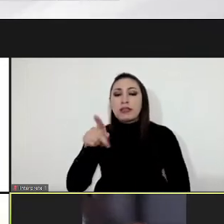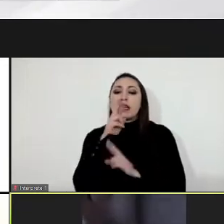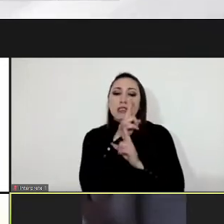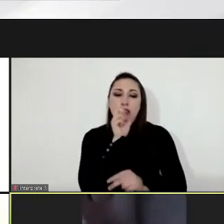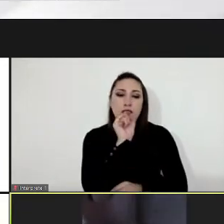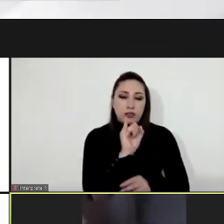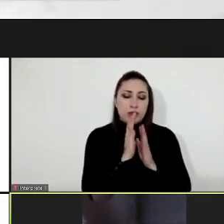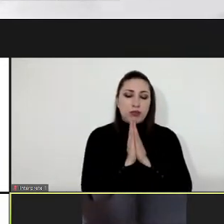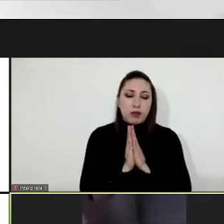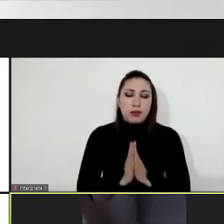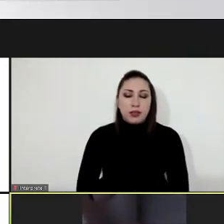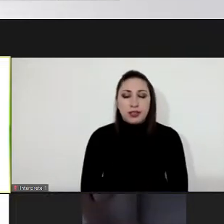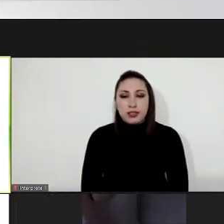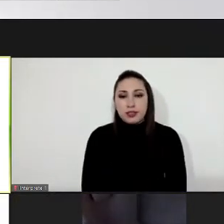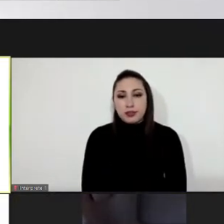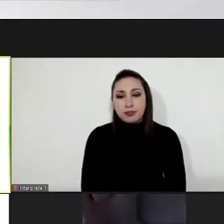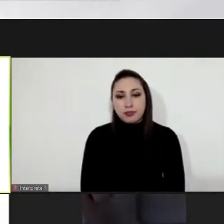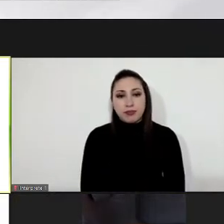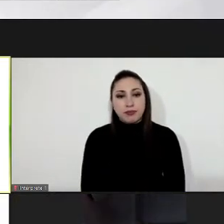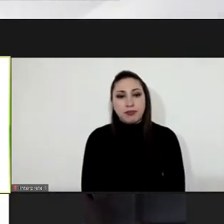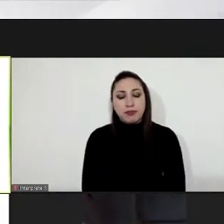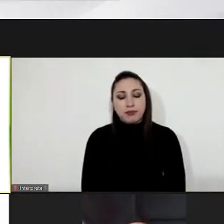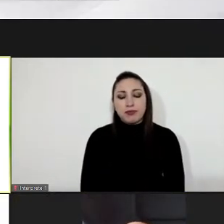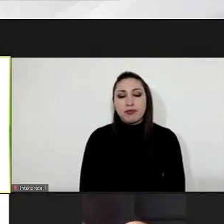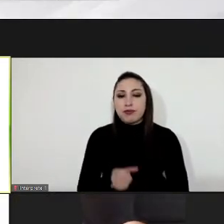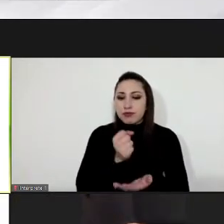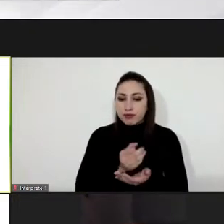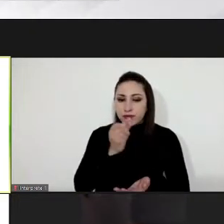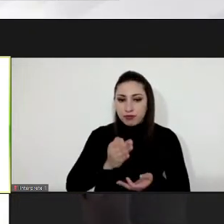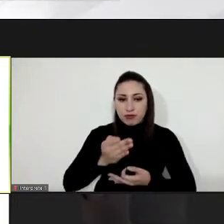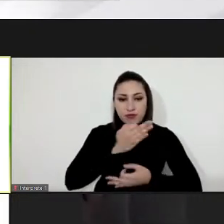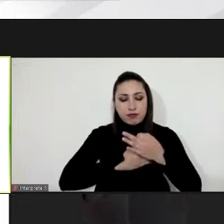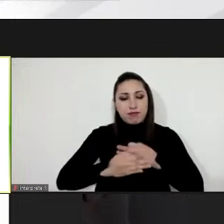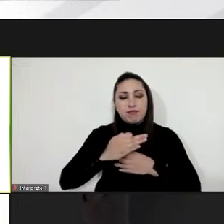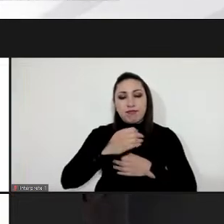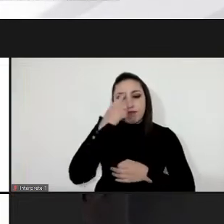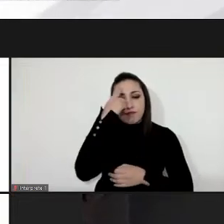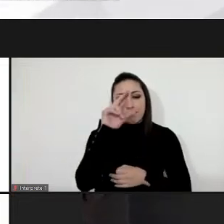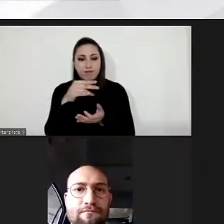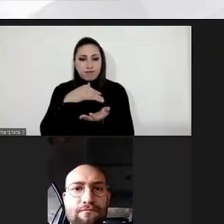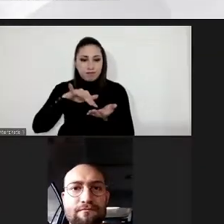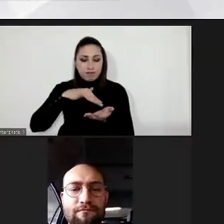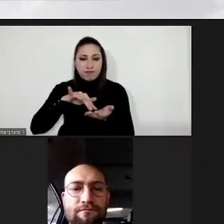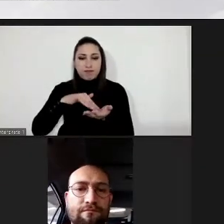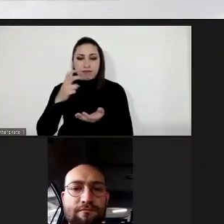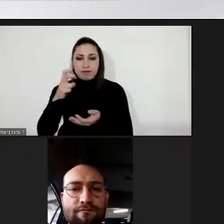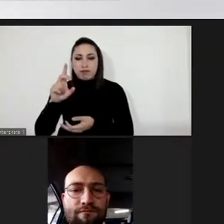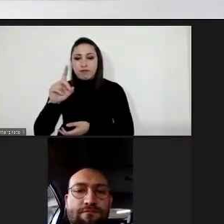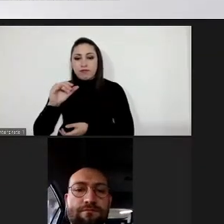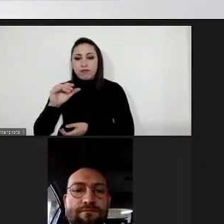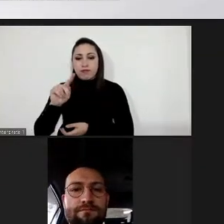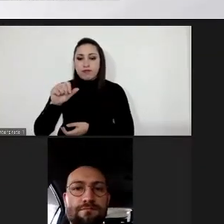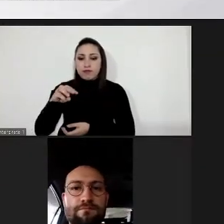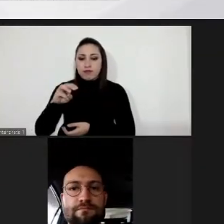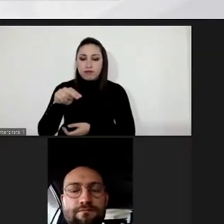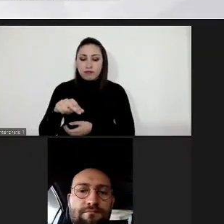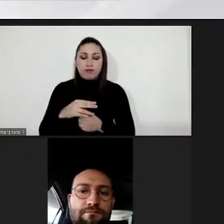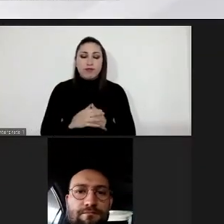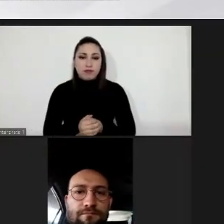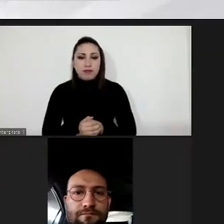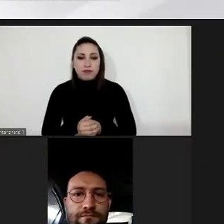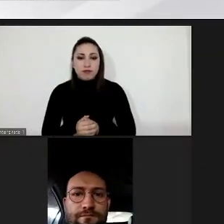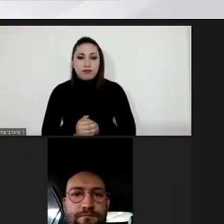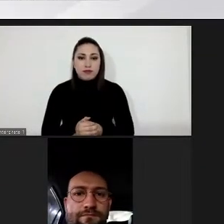Okay. Gracias. Aprobado por unanimidad, diputada presidenta. Gracias, diputada. Se dispensa la lectura del proyecto